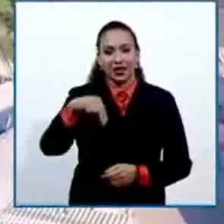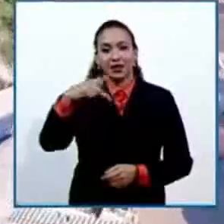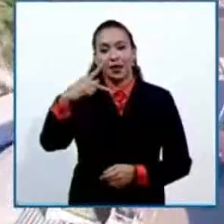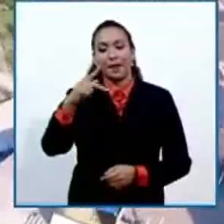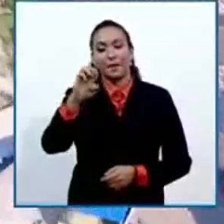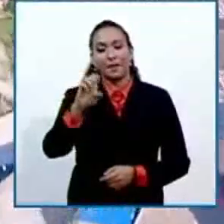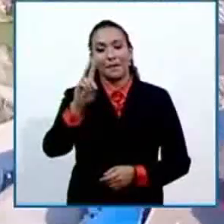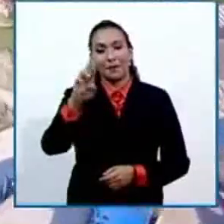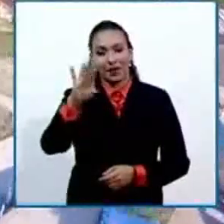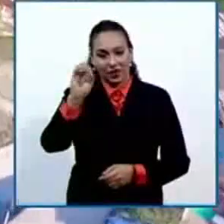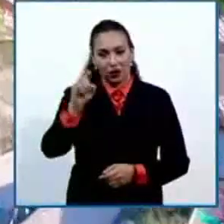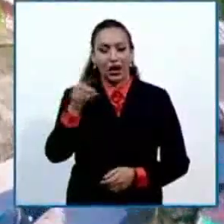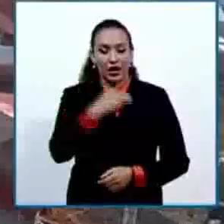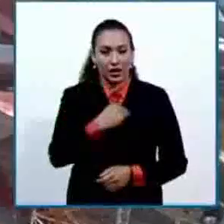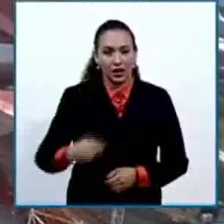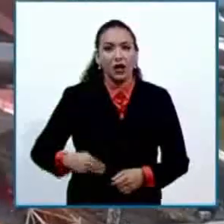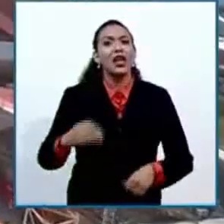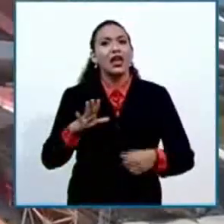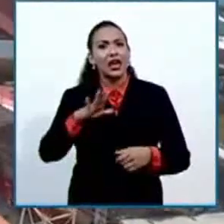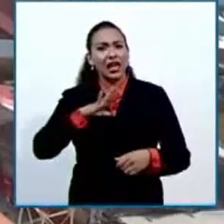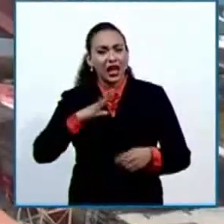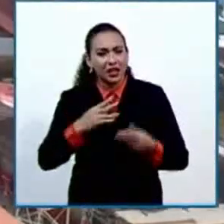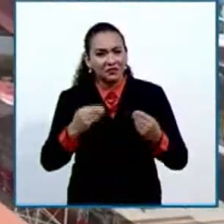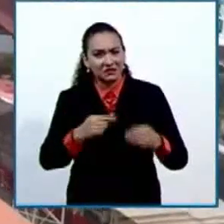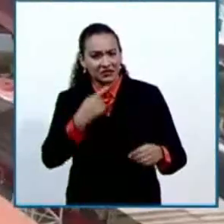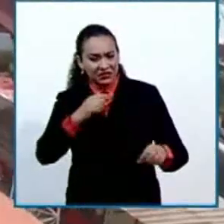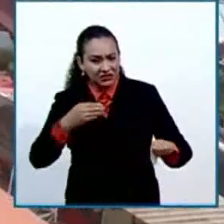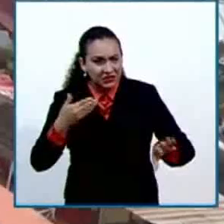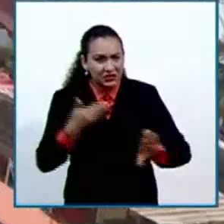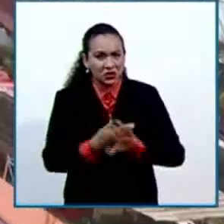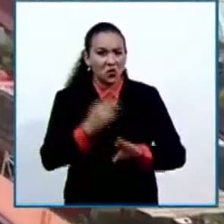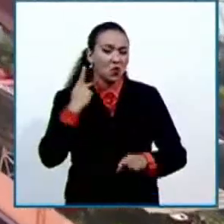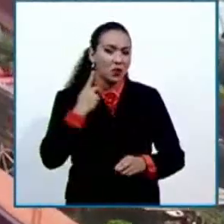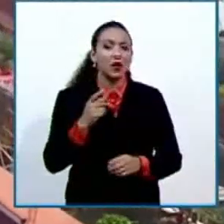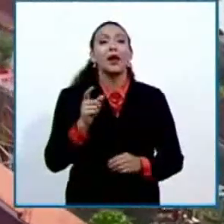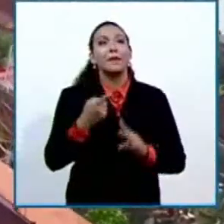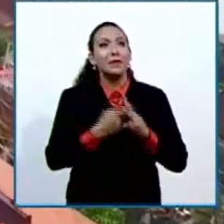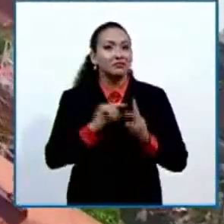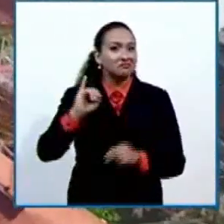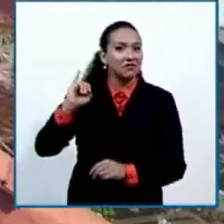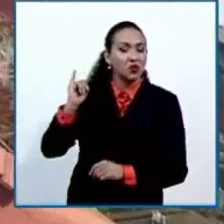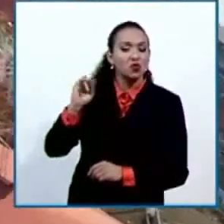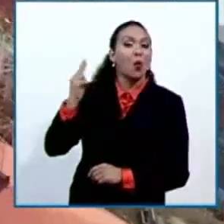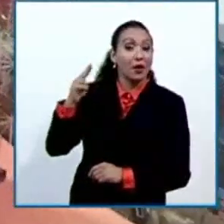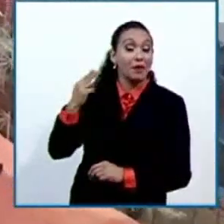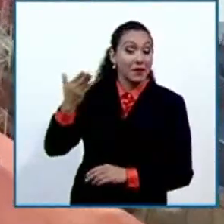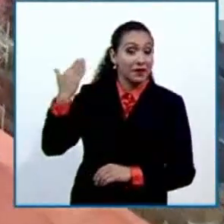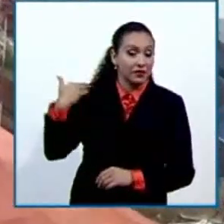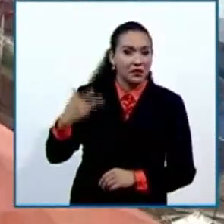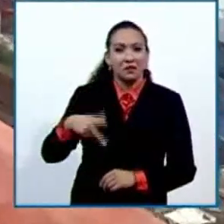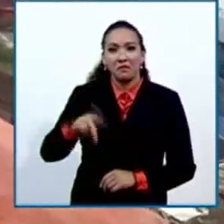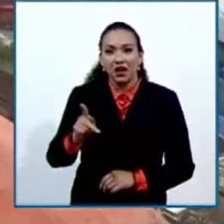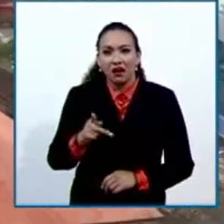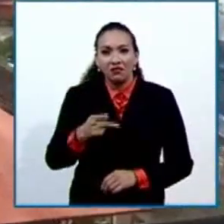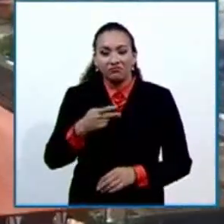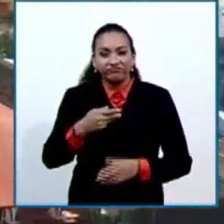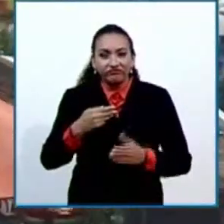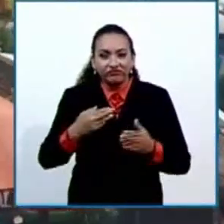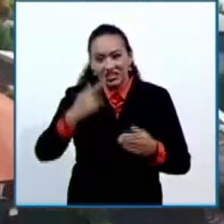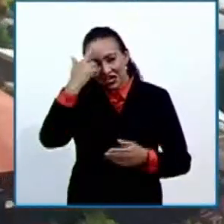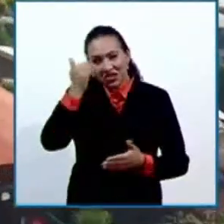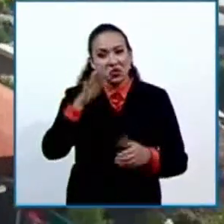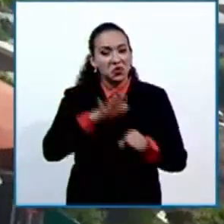los presuntos actos de violencia política en su contra. El juicio se presentó desde noviembre pasado y no se advierten motivos suficientes